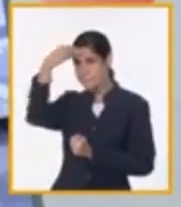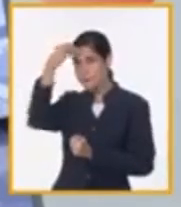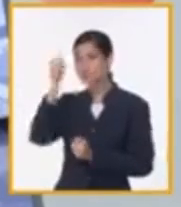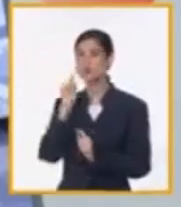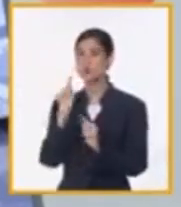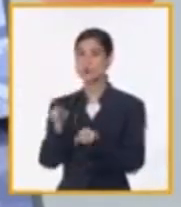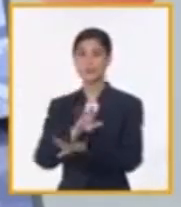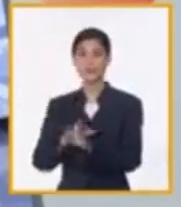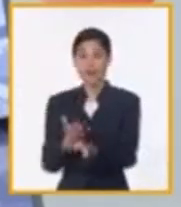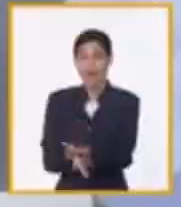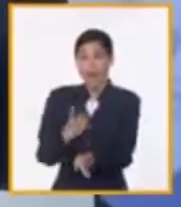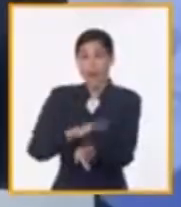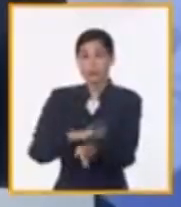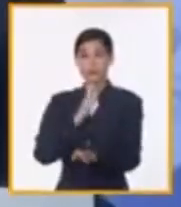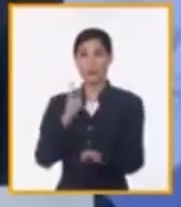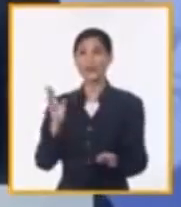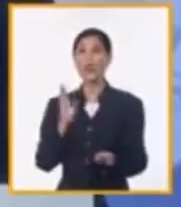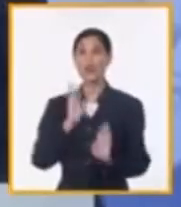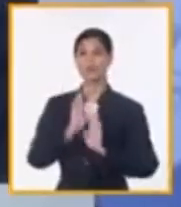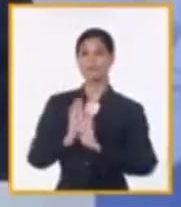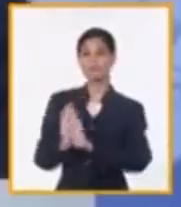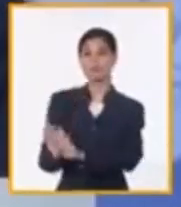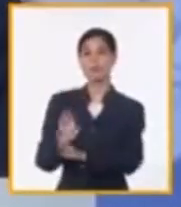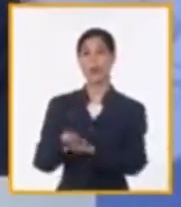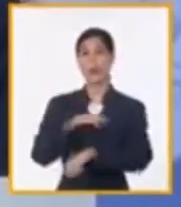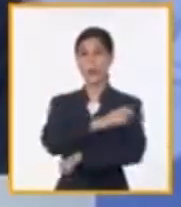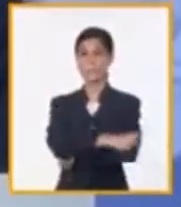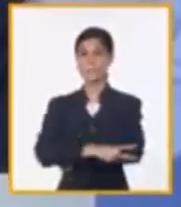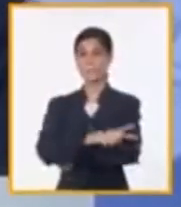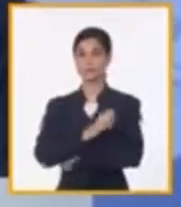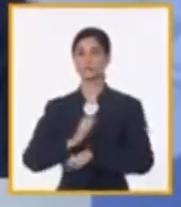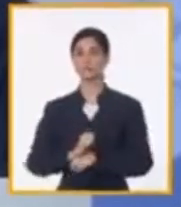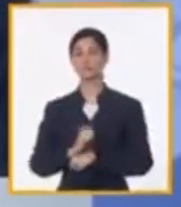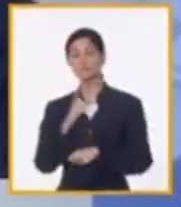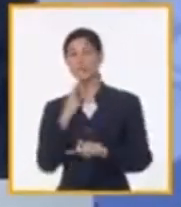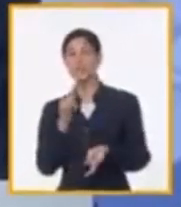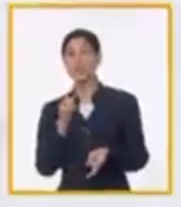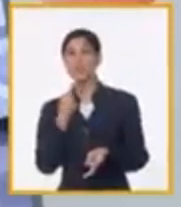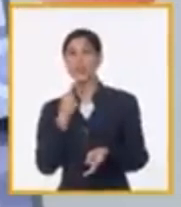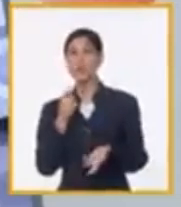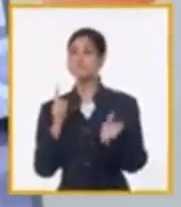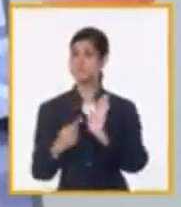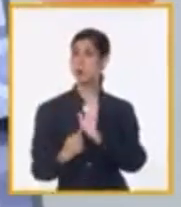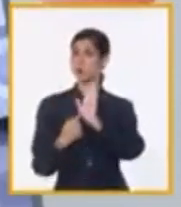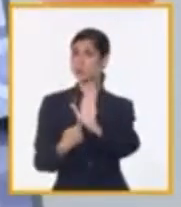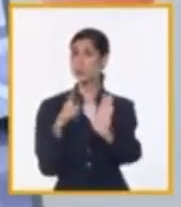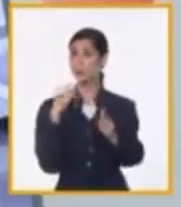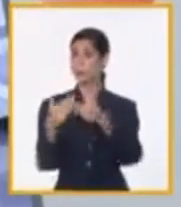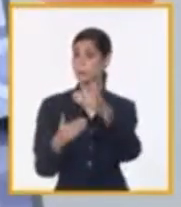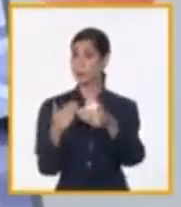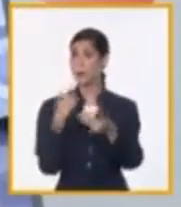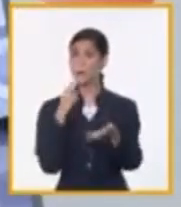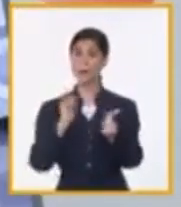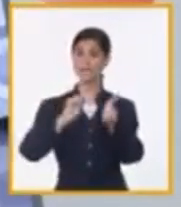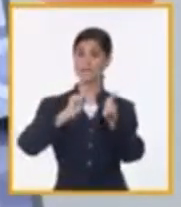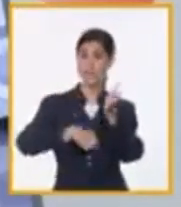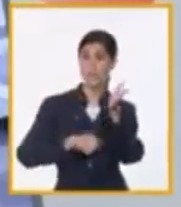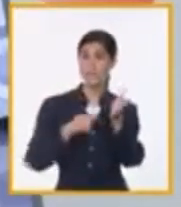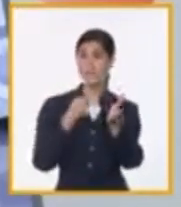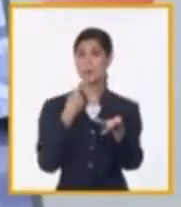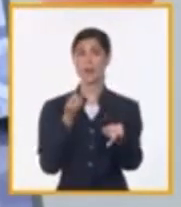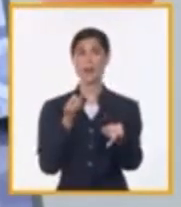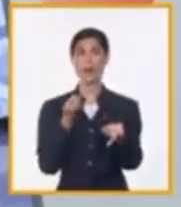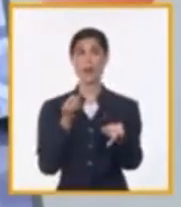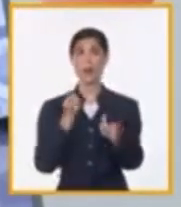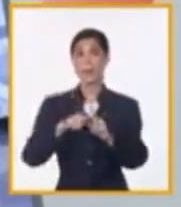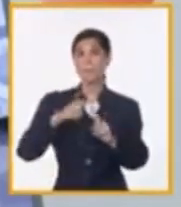que abandonara el país esto para demostrar que no hubo ningún tipo de coacción o presión para que él firmara una carta donde reconoce